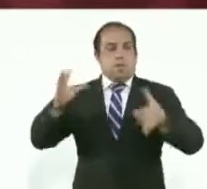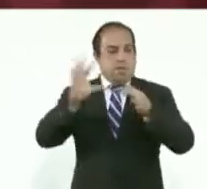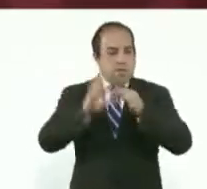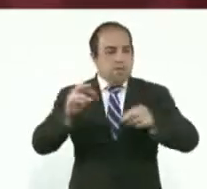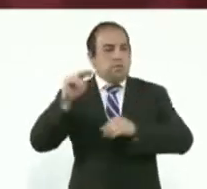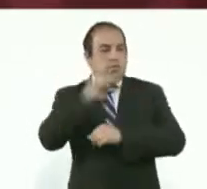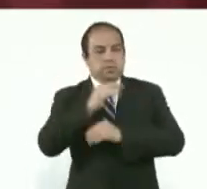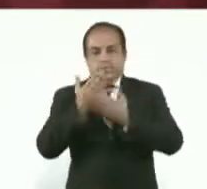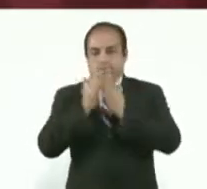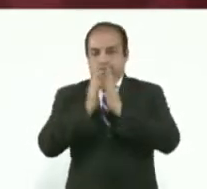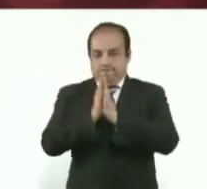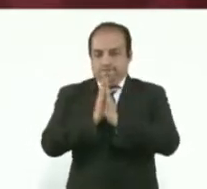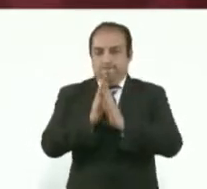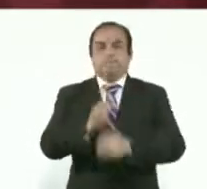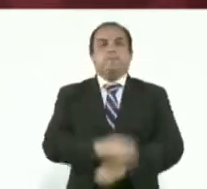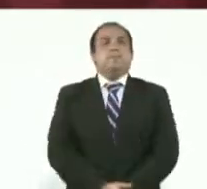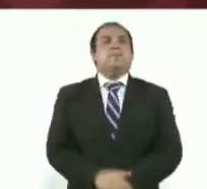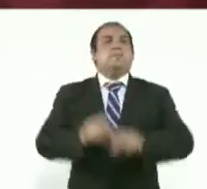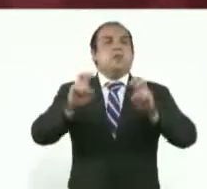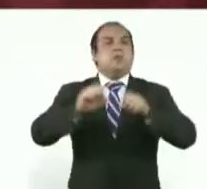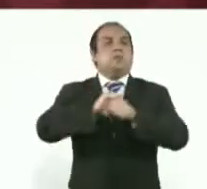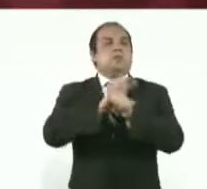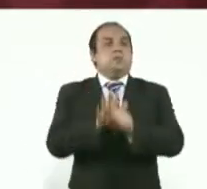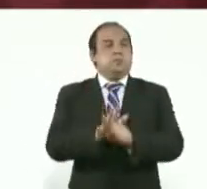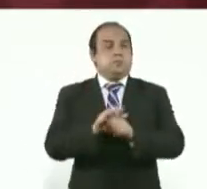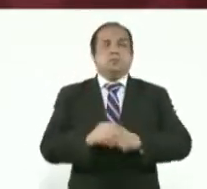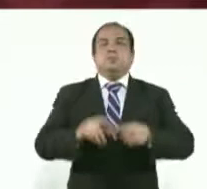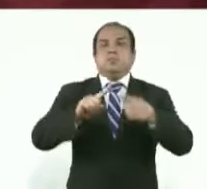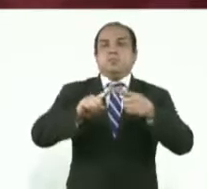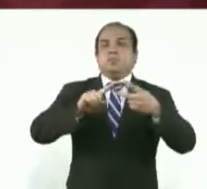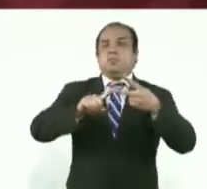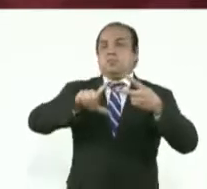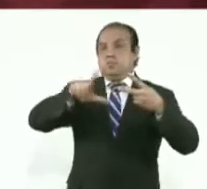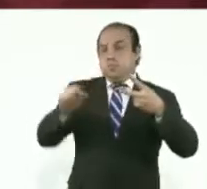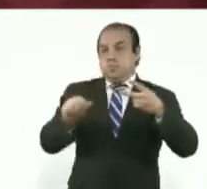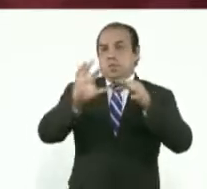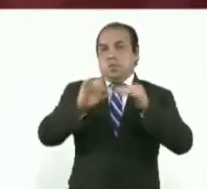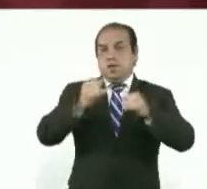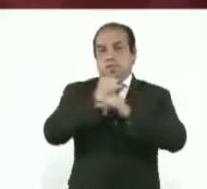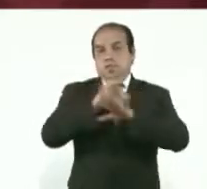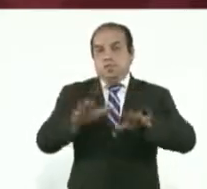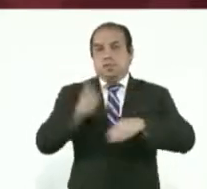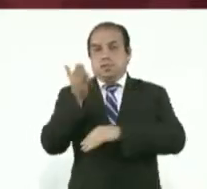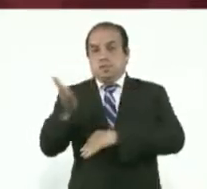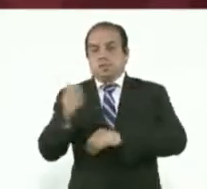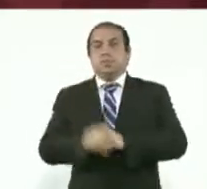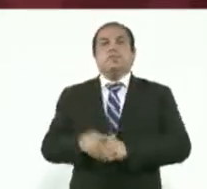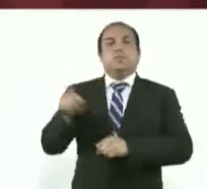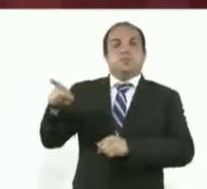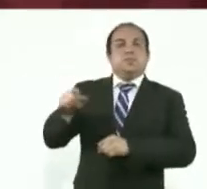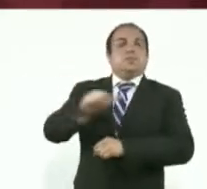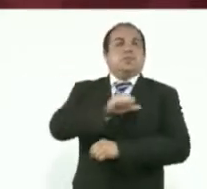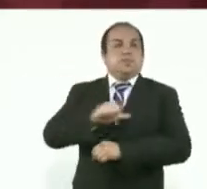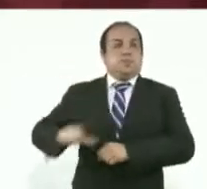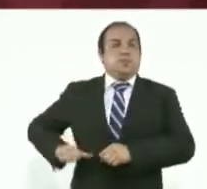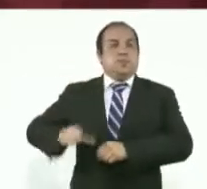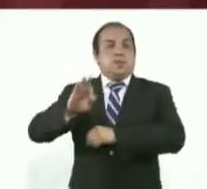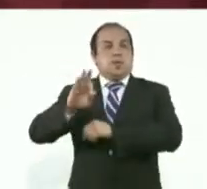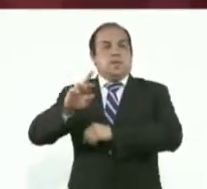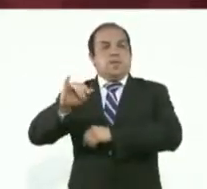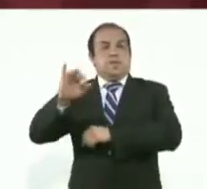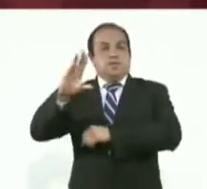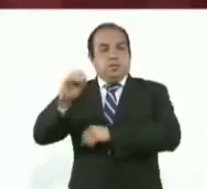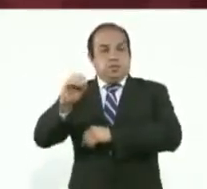por favor, de el tema del COVID y después ya informaremos, le pedimos aquí al alcalde Francisco